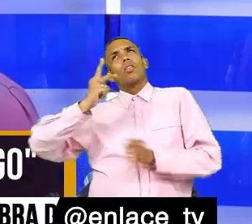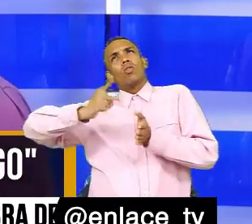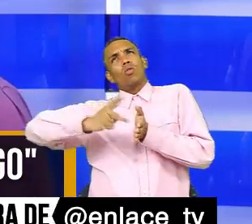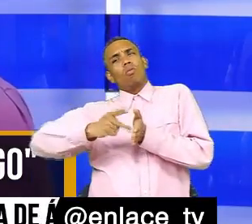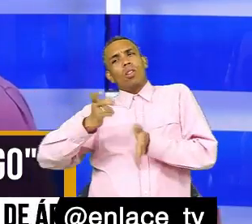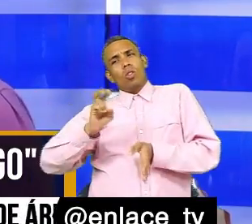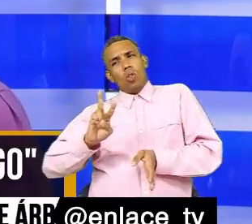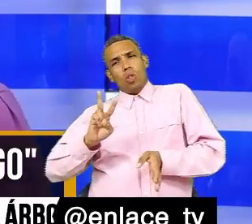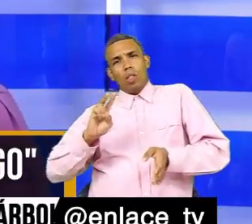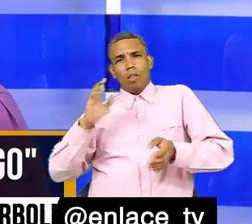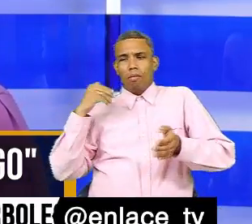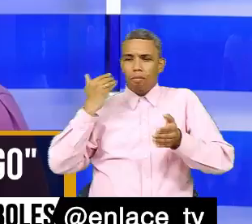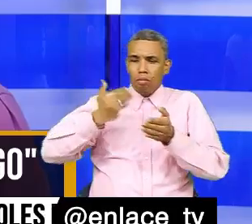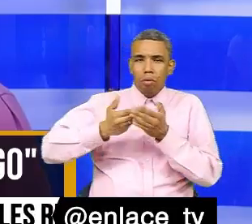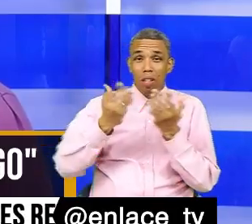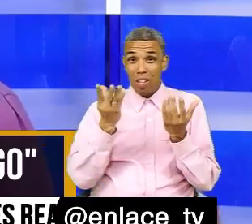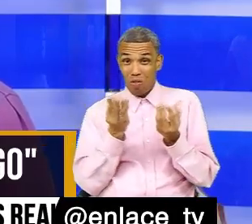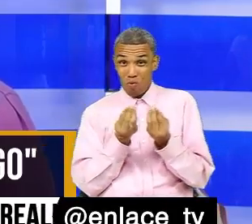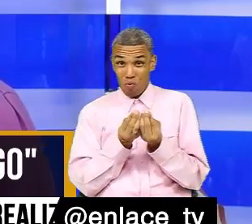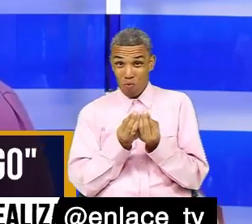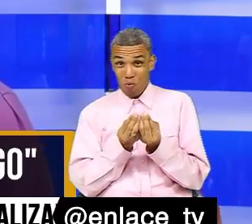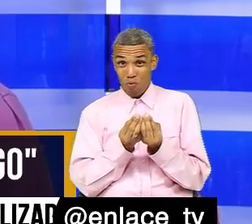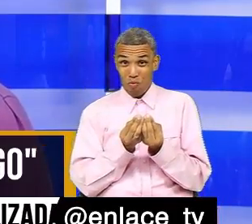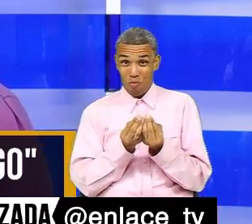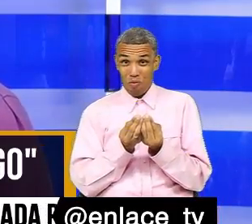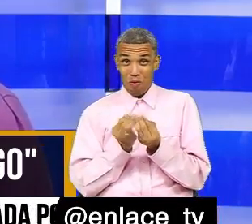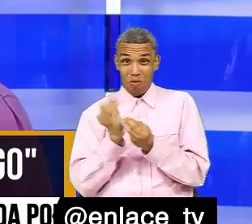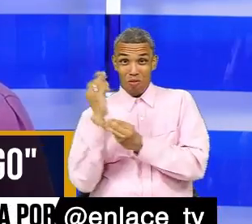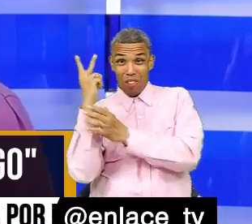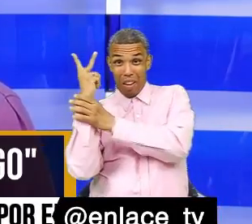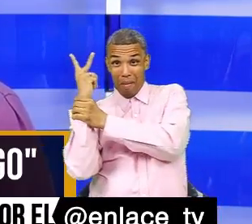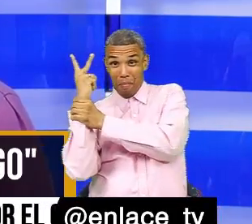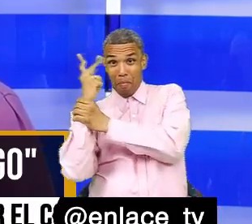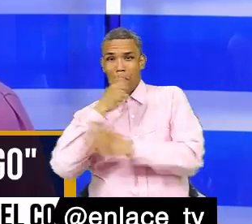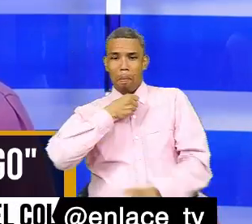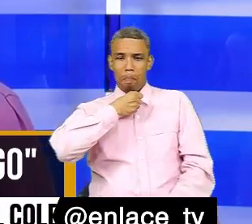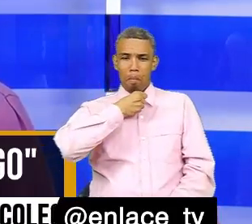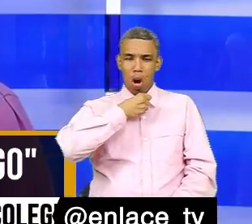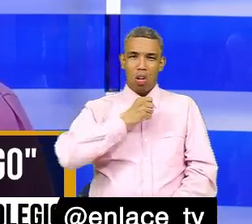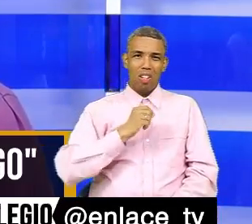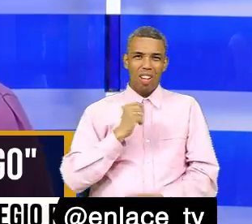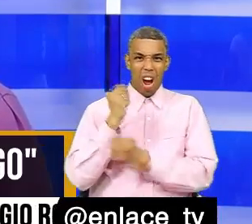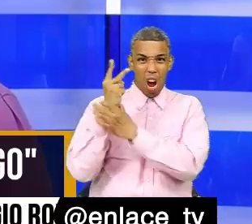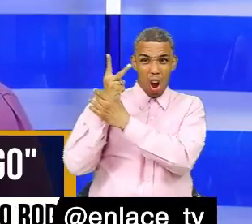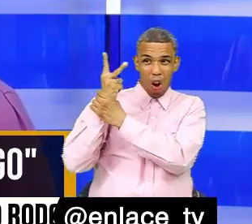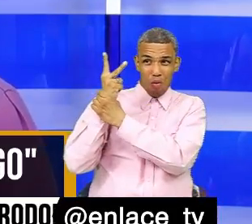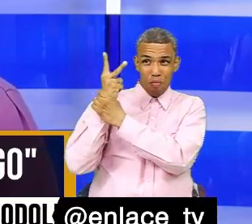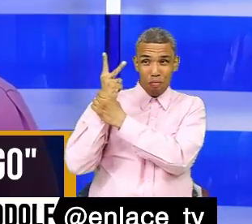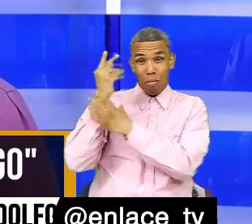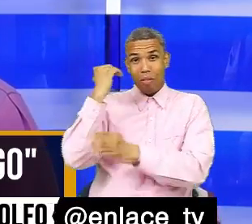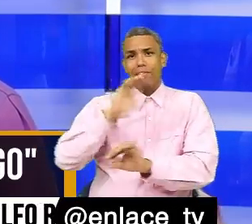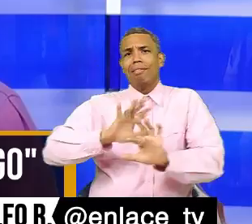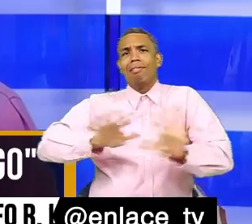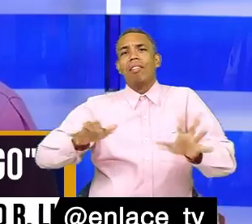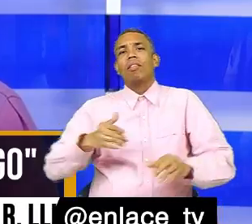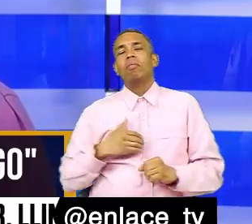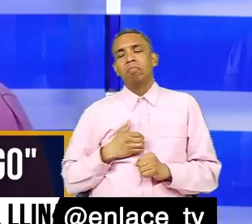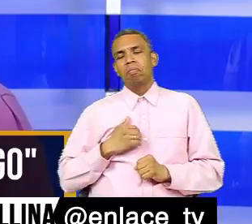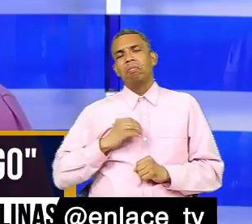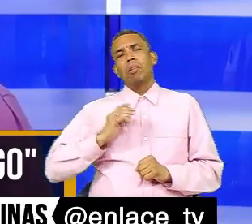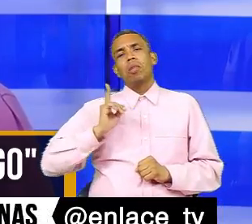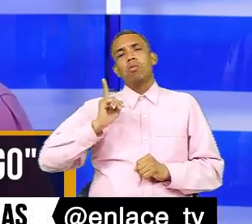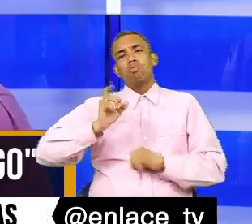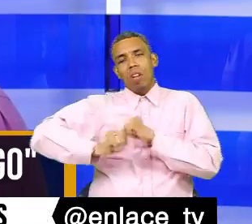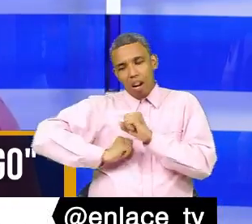primero con el grupo, luego del programa estuvimos trabajando fuerte por 3 años seguidos, donde viajamos por